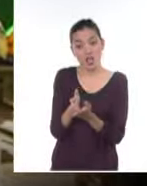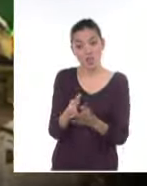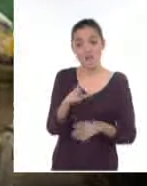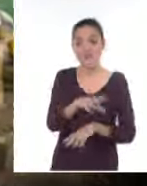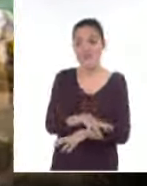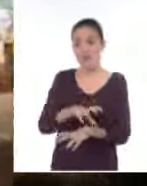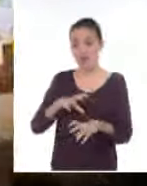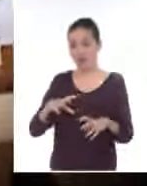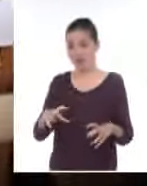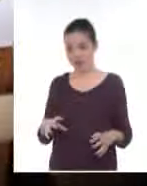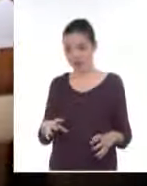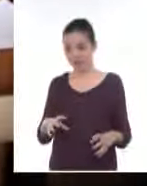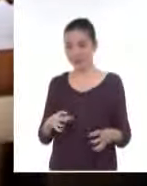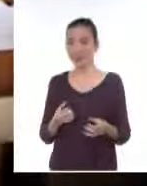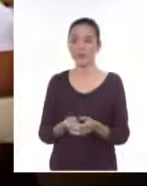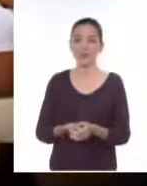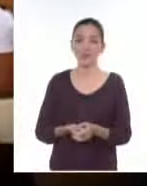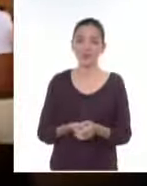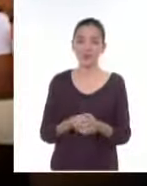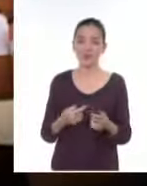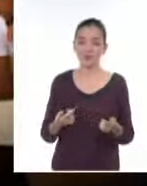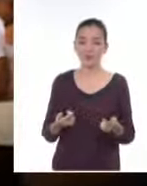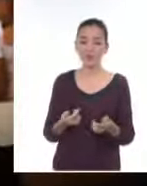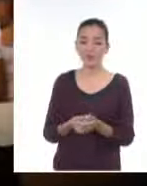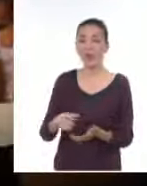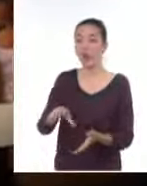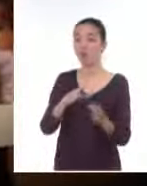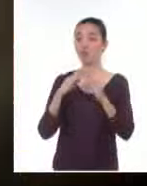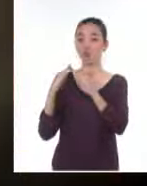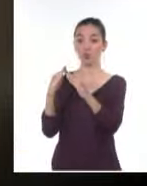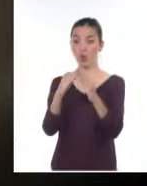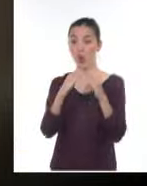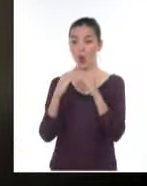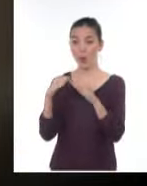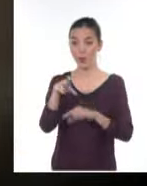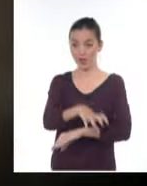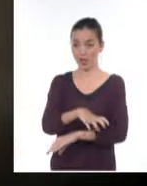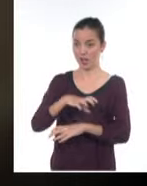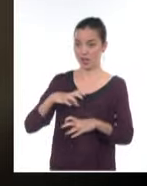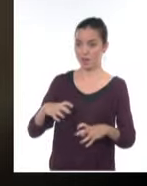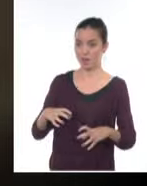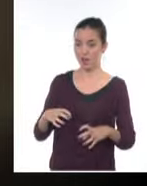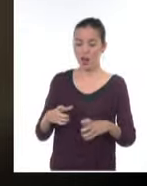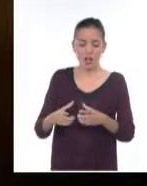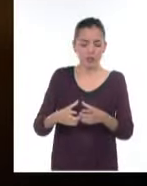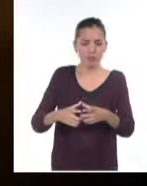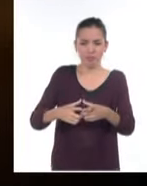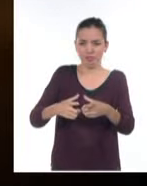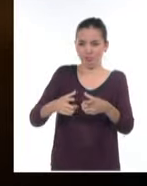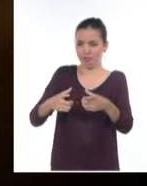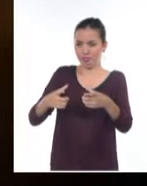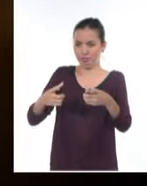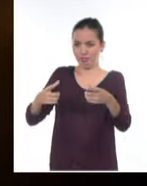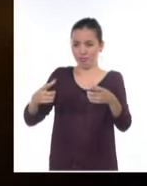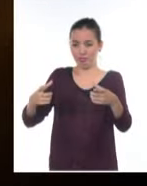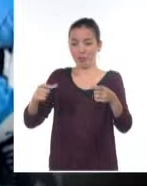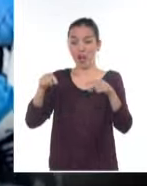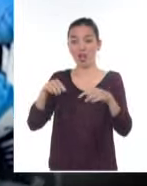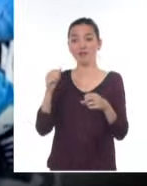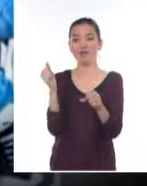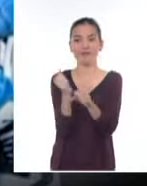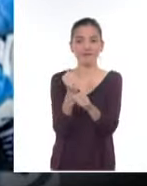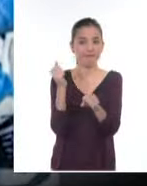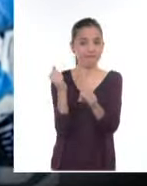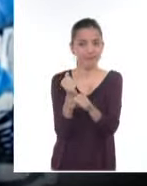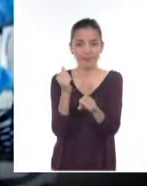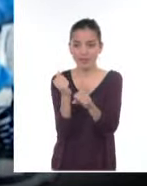Mucho trabajo, la comunidad animalista cada día está creciendo más y estamos trabajando muchísimo para el bienestar animal.